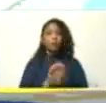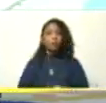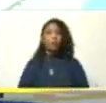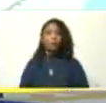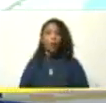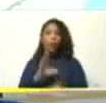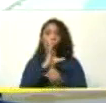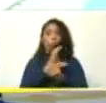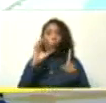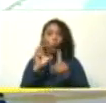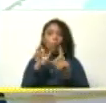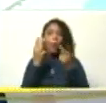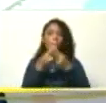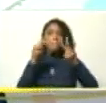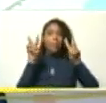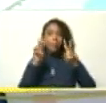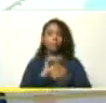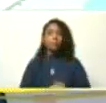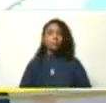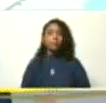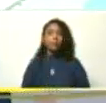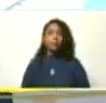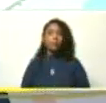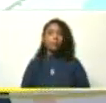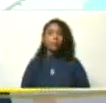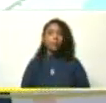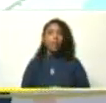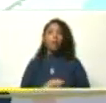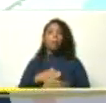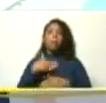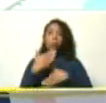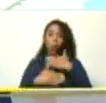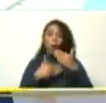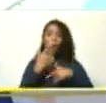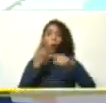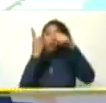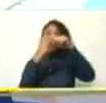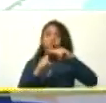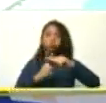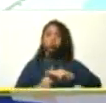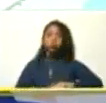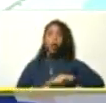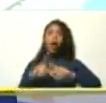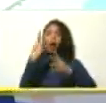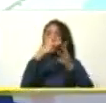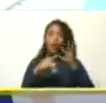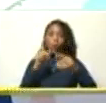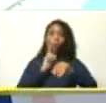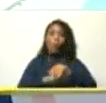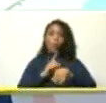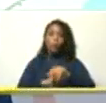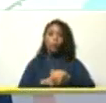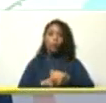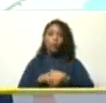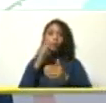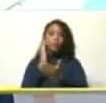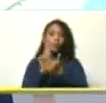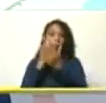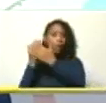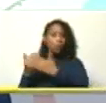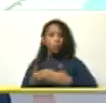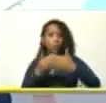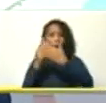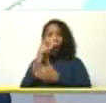la cultura, la paz. Se han ido sumando en varios tiempos y en varios momentos. Chemel ha estudiado mucho este